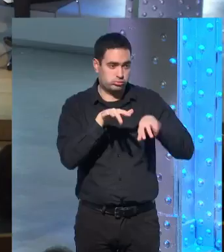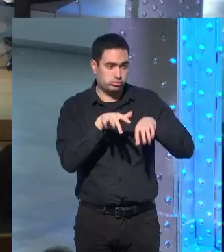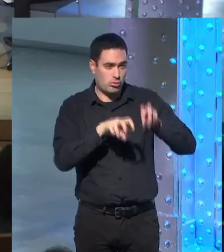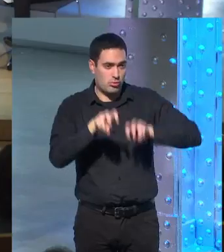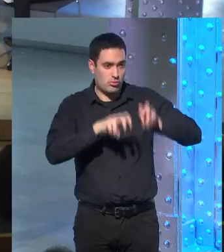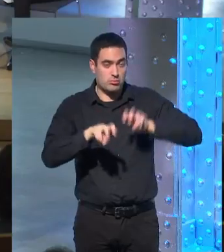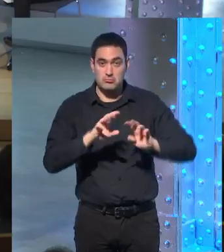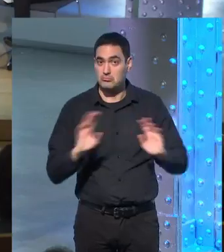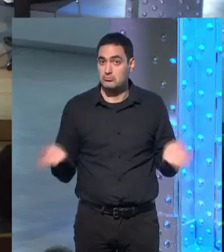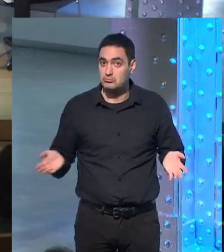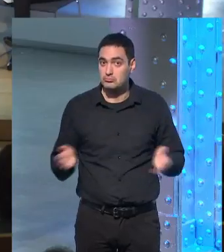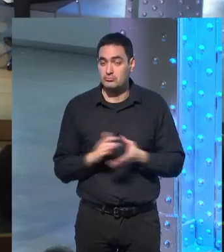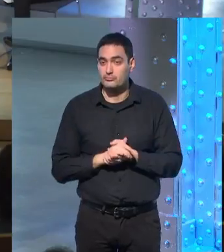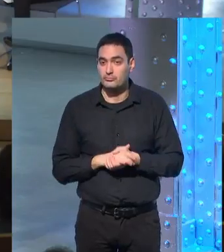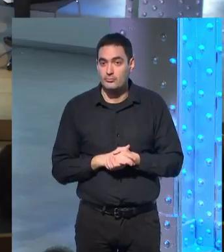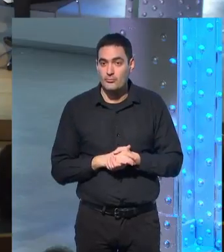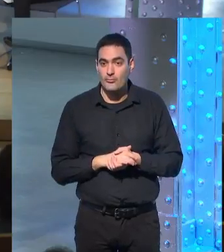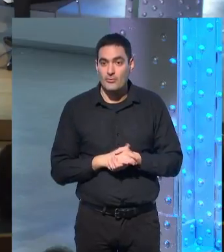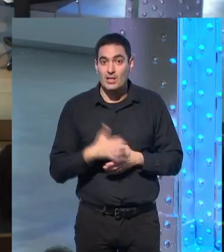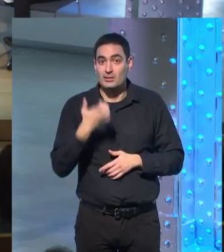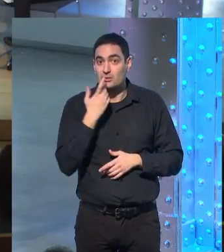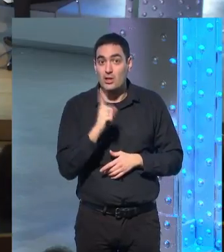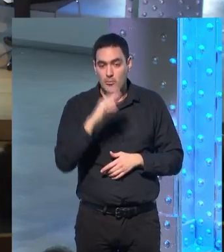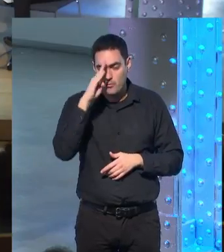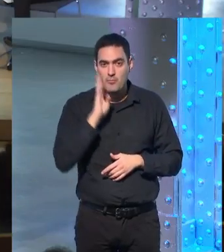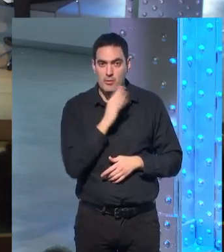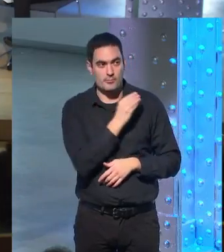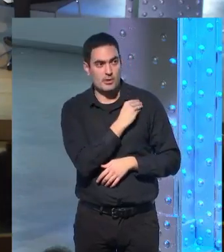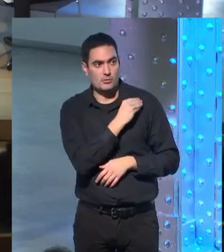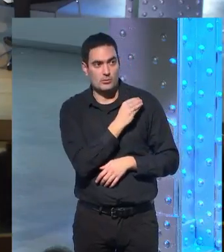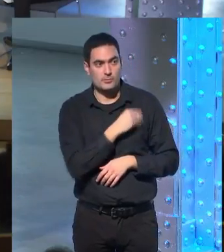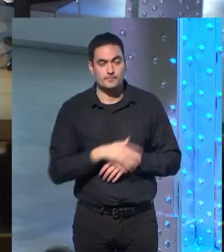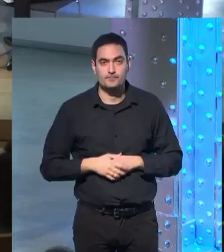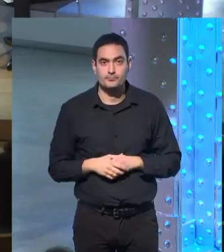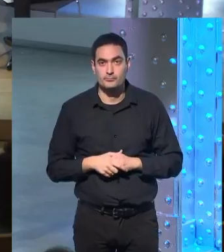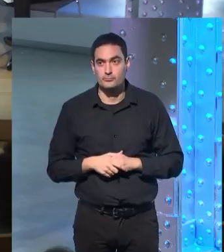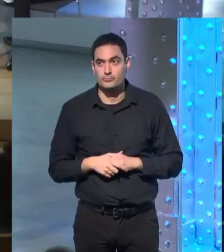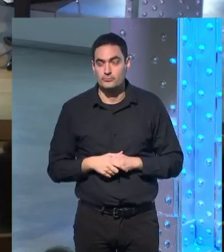busco. Y si no, se lo pregunto a mis padres ni nada.